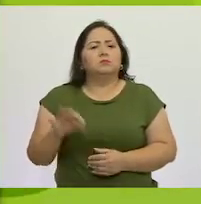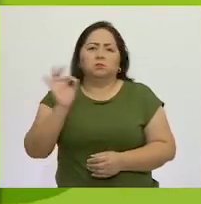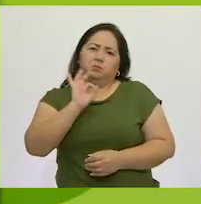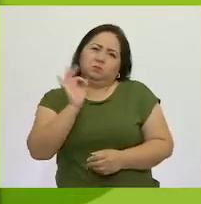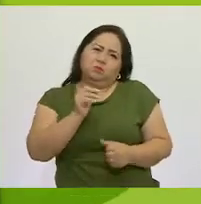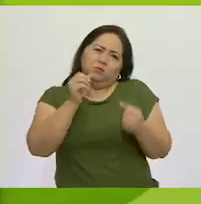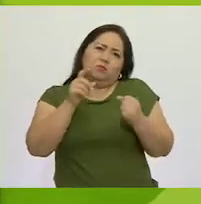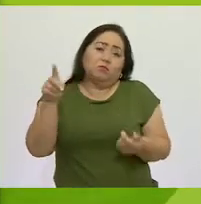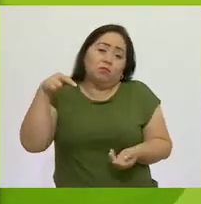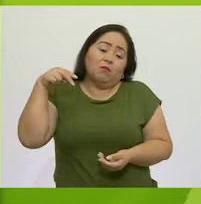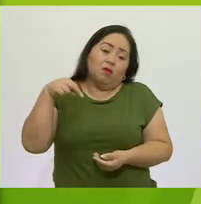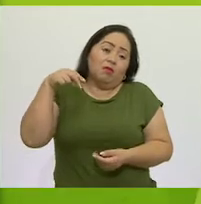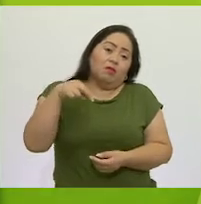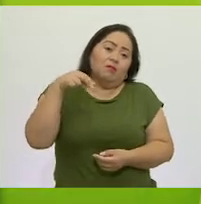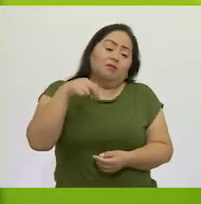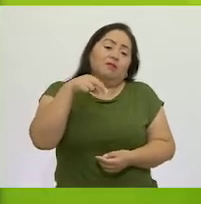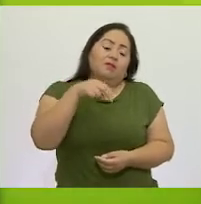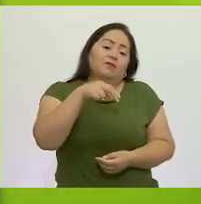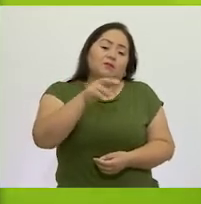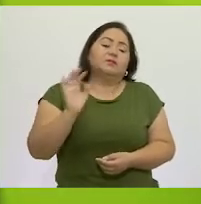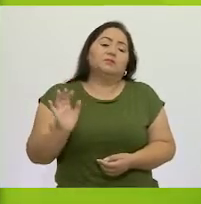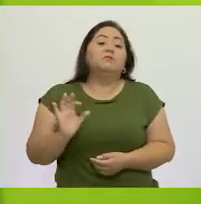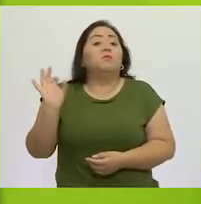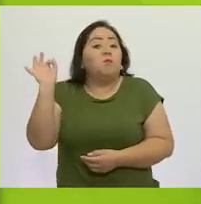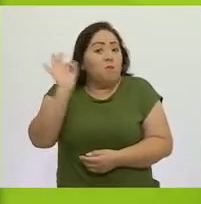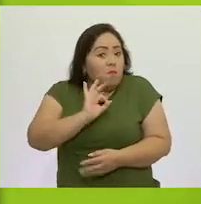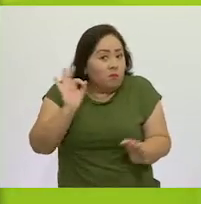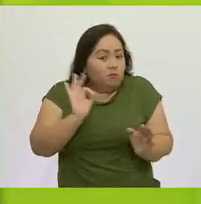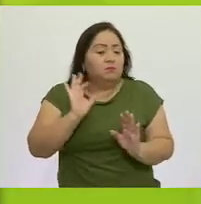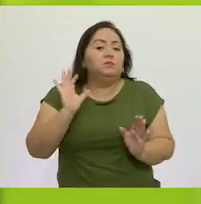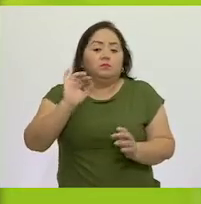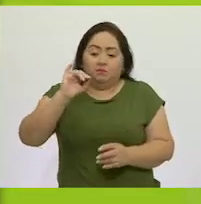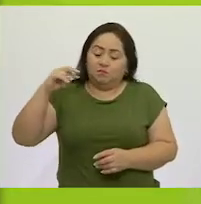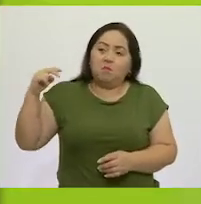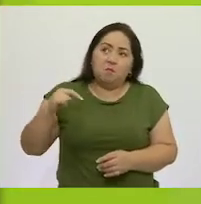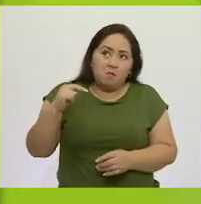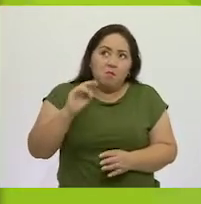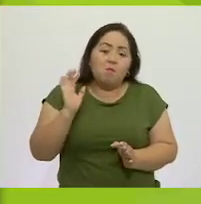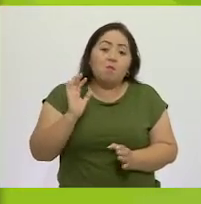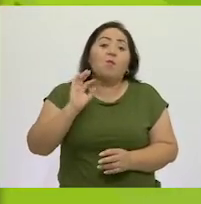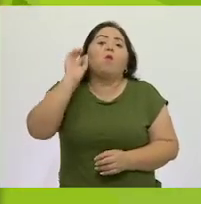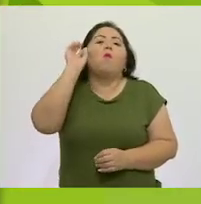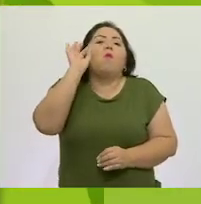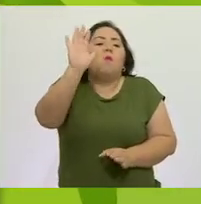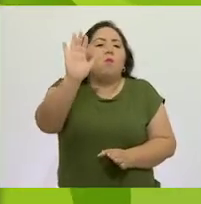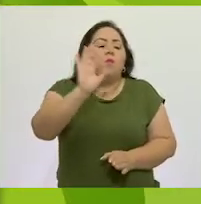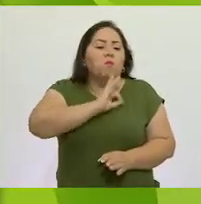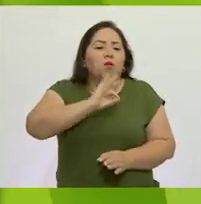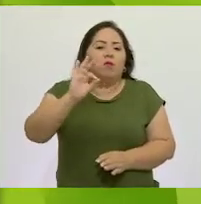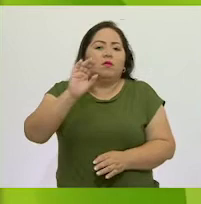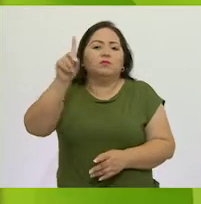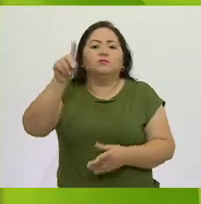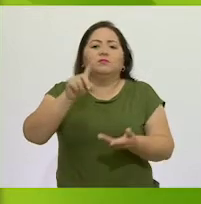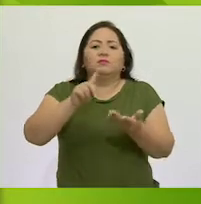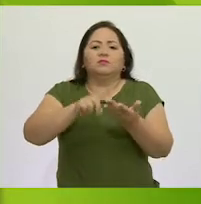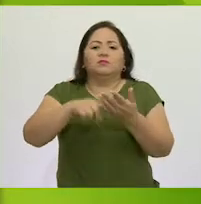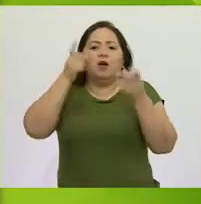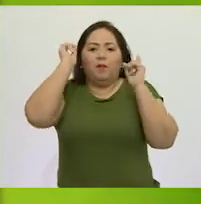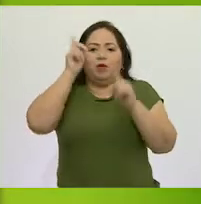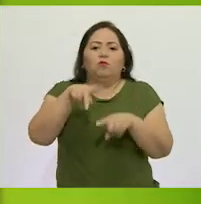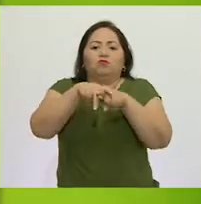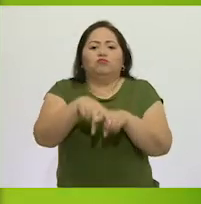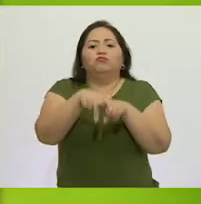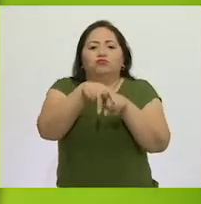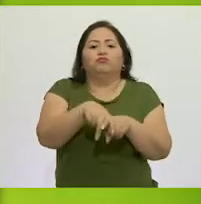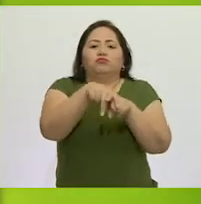Seguramente llegó caminando. Tal vez caminando. ¡Oh! ¡O ya sé! La llevaron en un caballo.